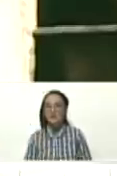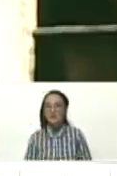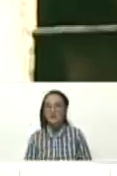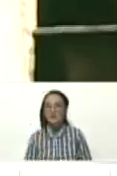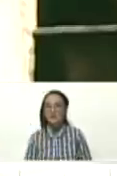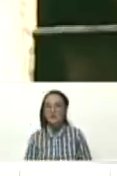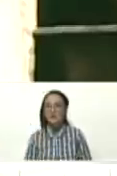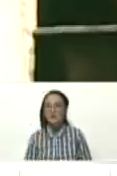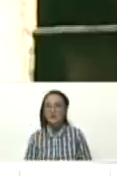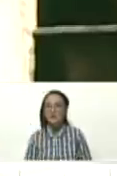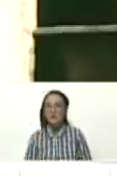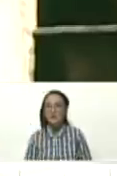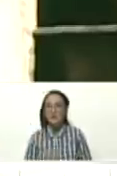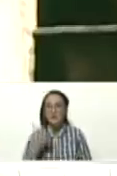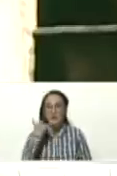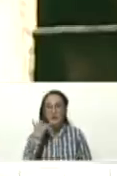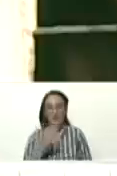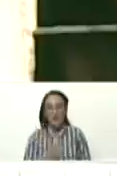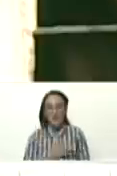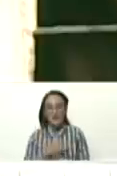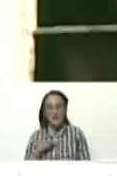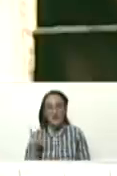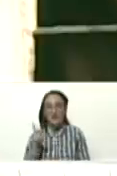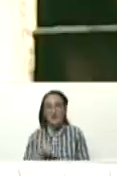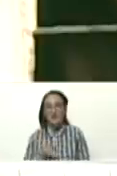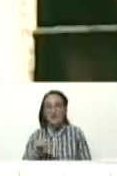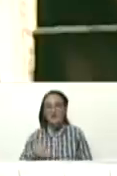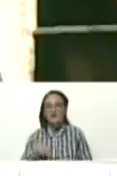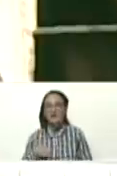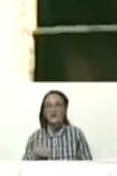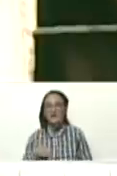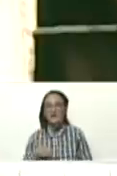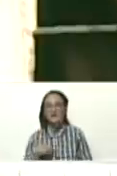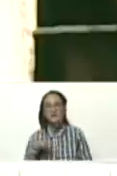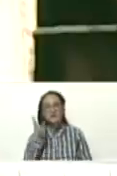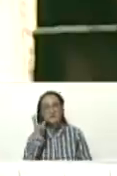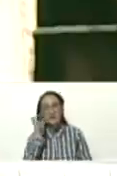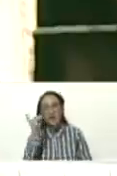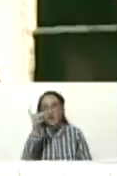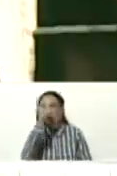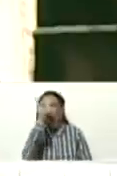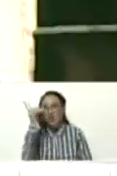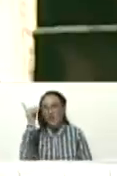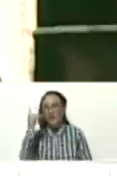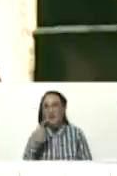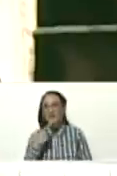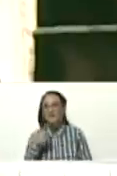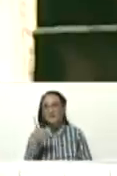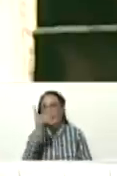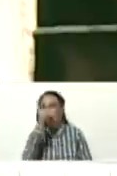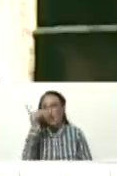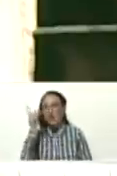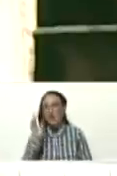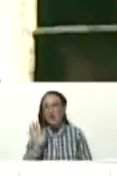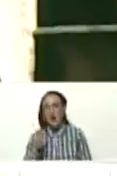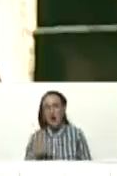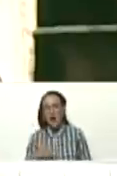El teléfono antes de llegar aquí, aquí tengo un audio de Diosdado, ¿qué me dirá Diosdado? Vale, ahora lo